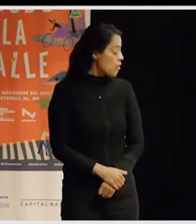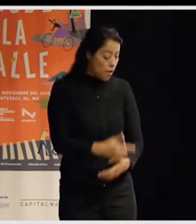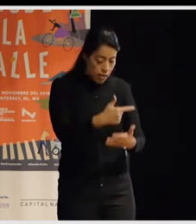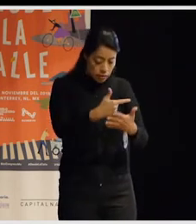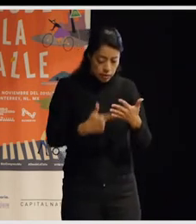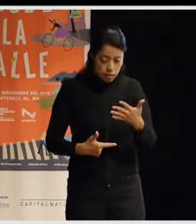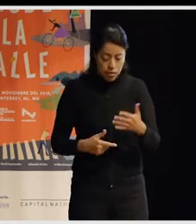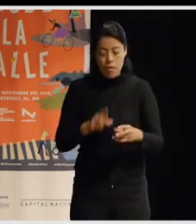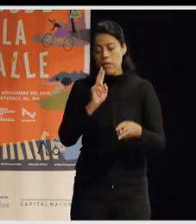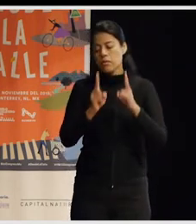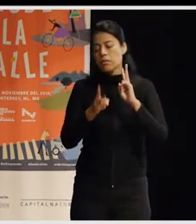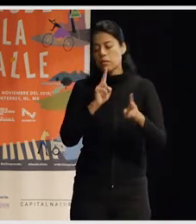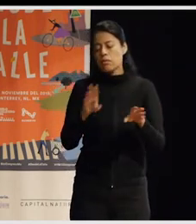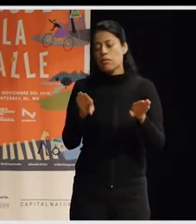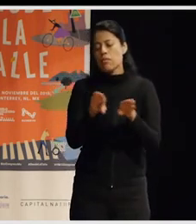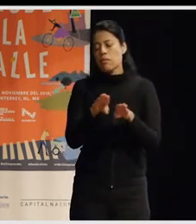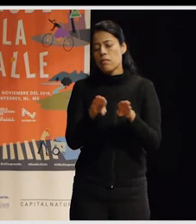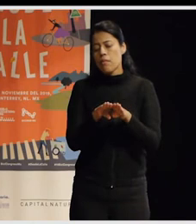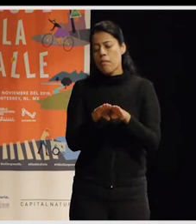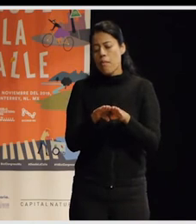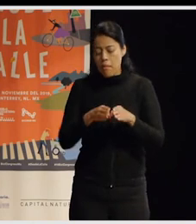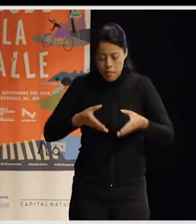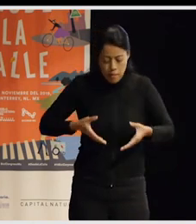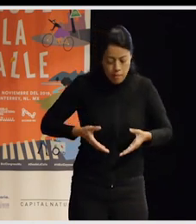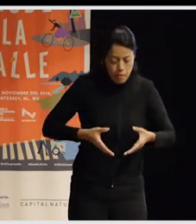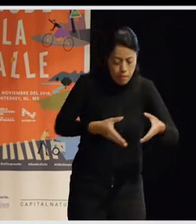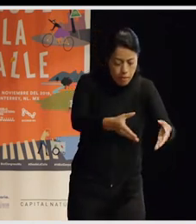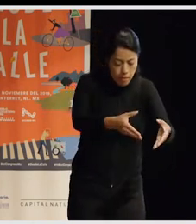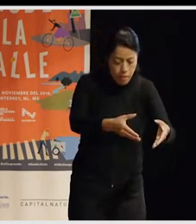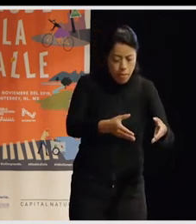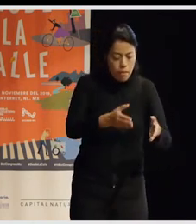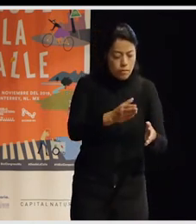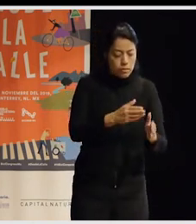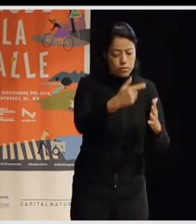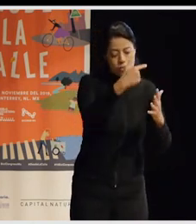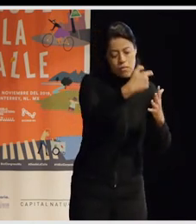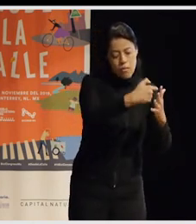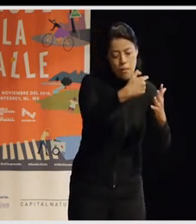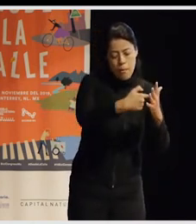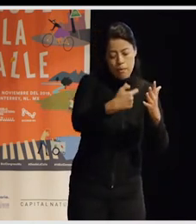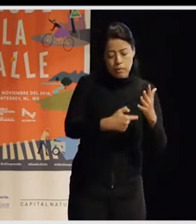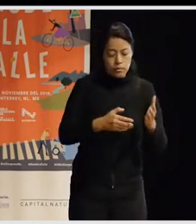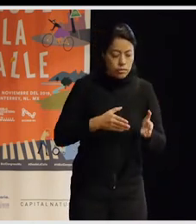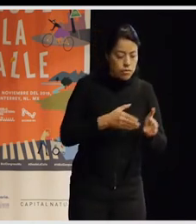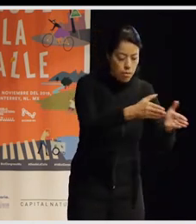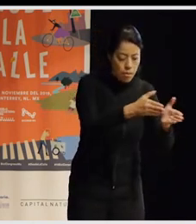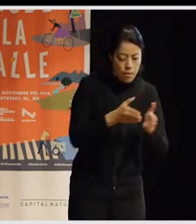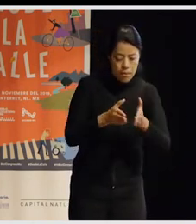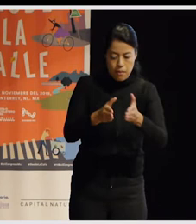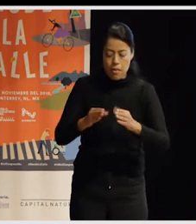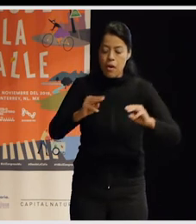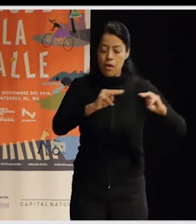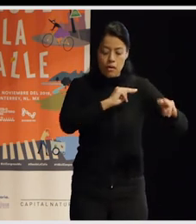lineamientos hablan de como las vías se pueden clasificar entre estos entre este tema está la parte de la